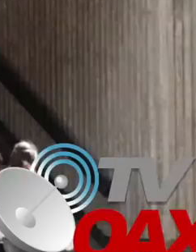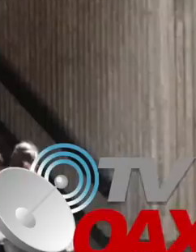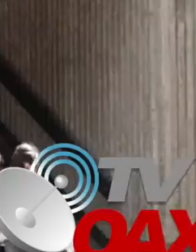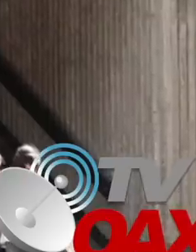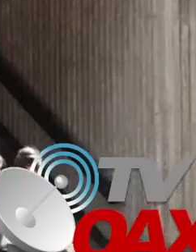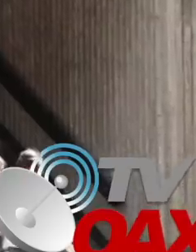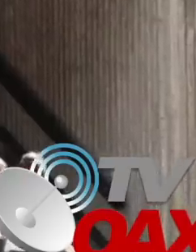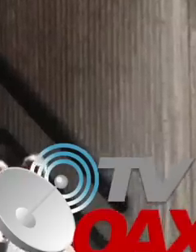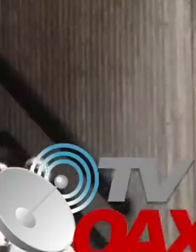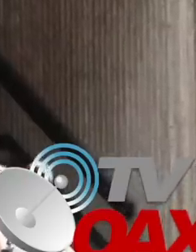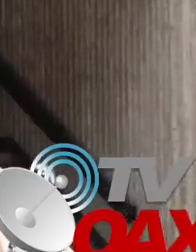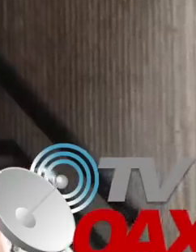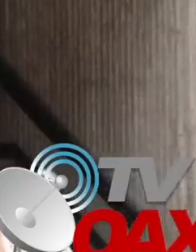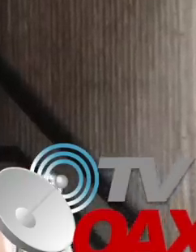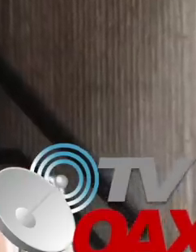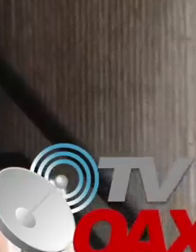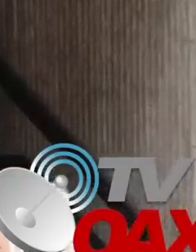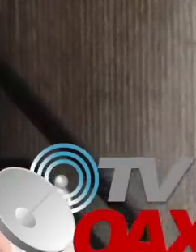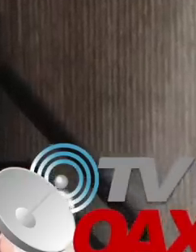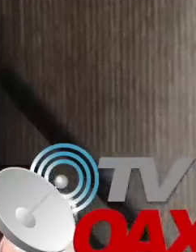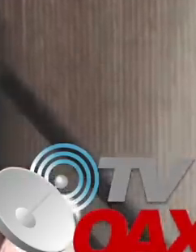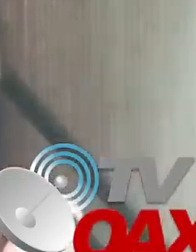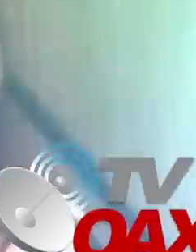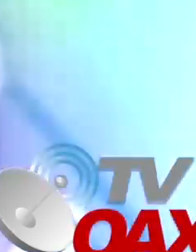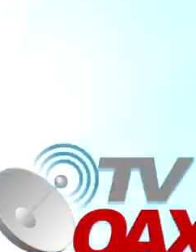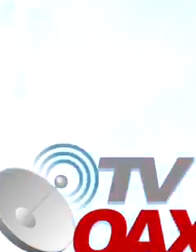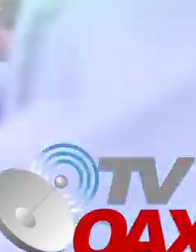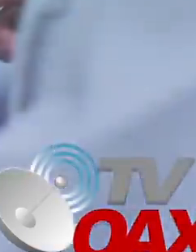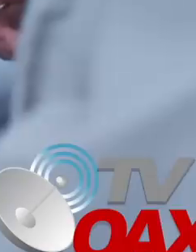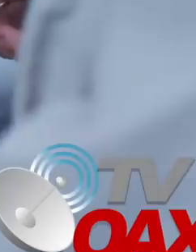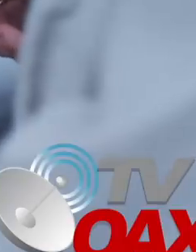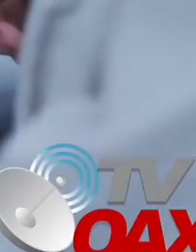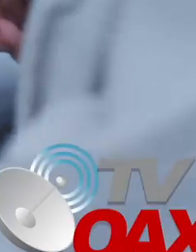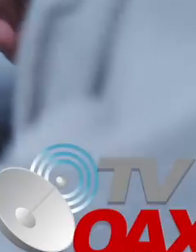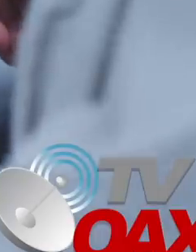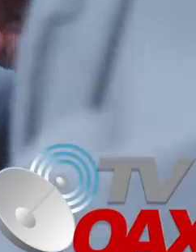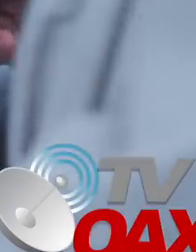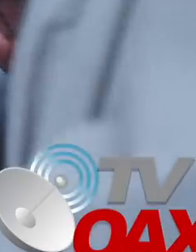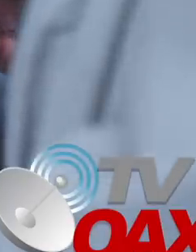banco que alguna vez fue de la nación.